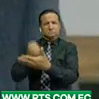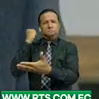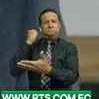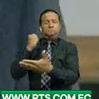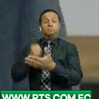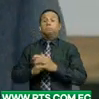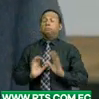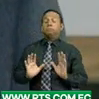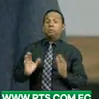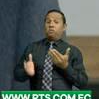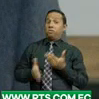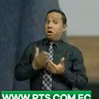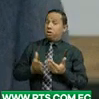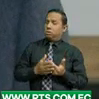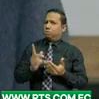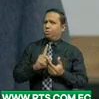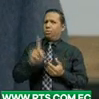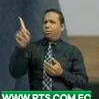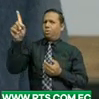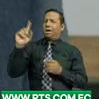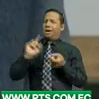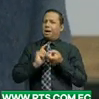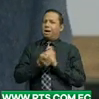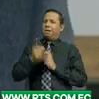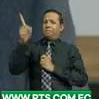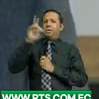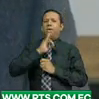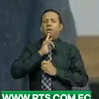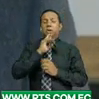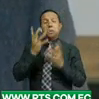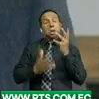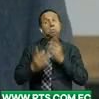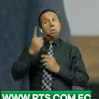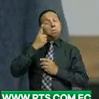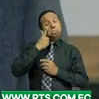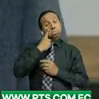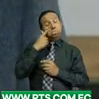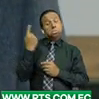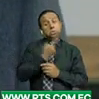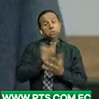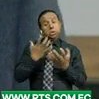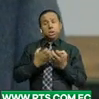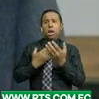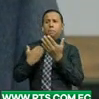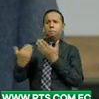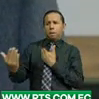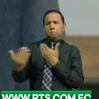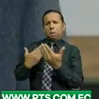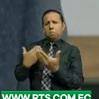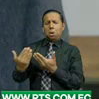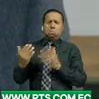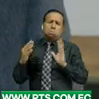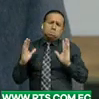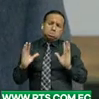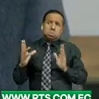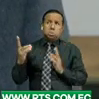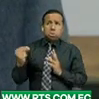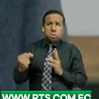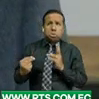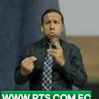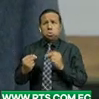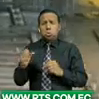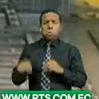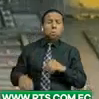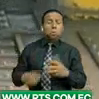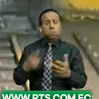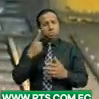una política diversa de esto. Pero en todo caso, el ir a conversar, el buscar la preocupación, el intentar, es algo que muy positivo para el